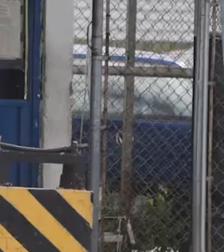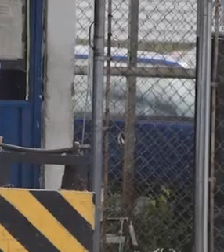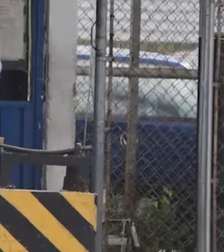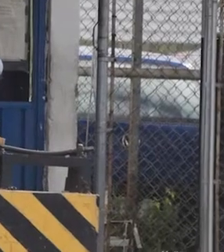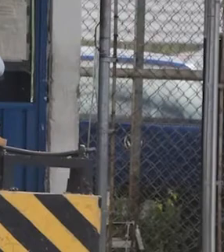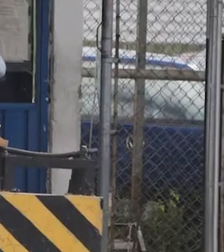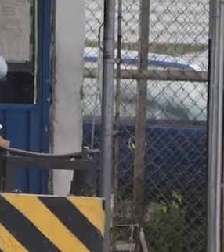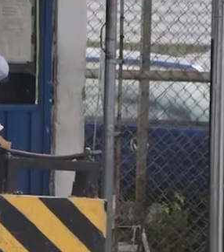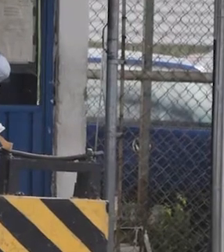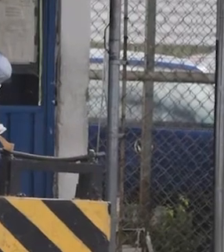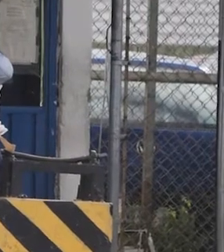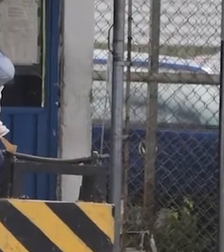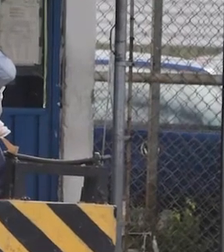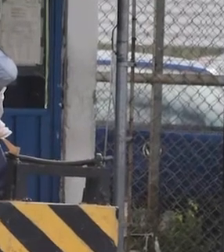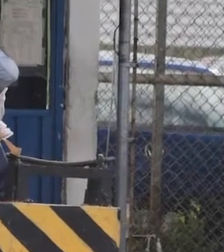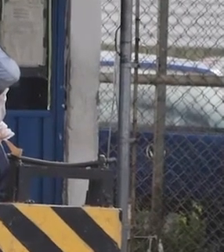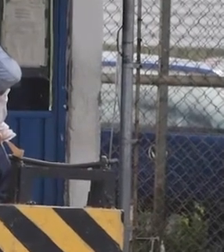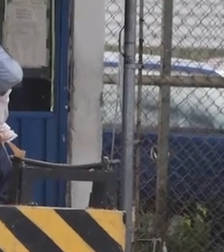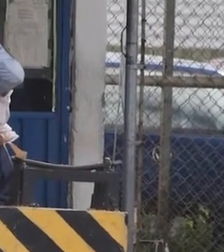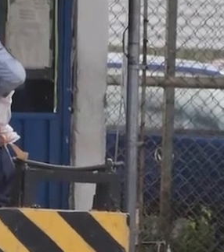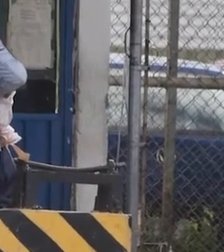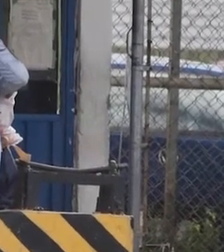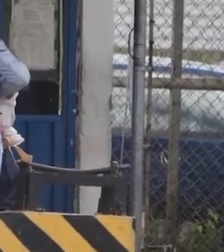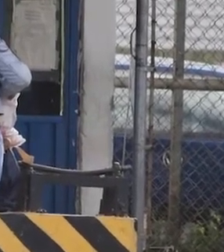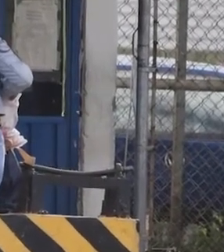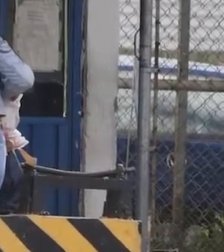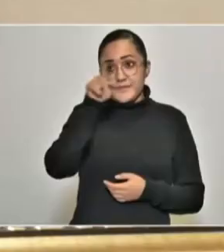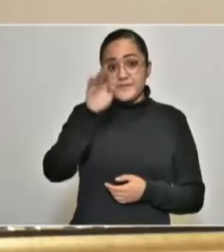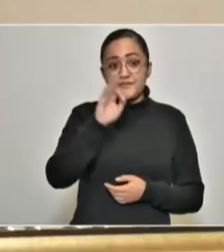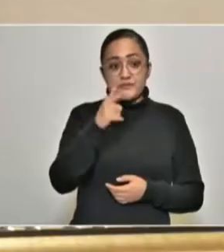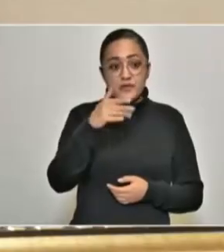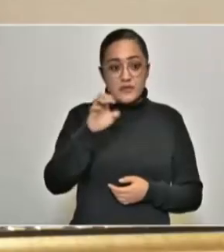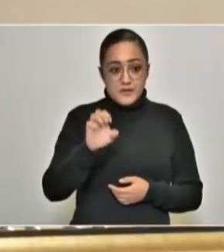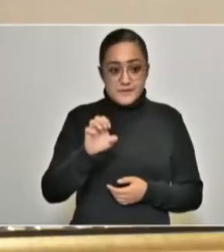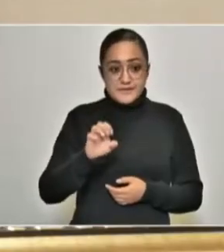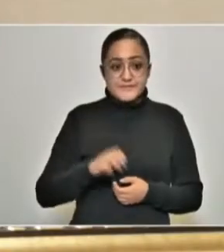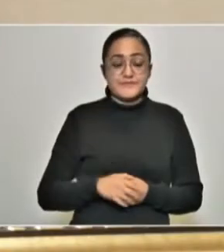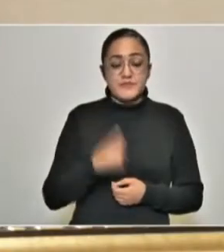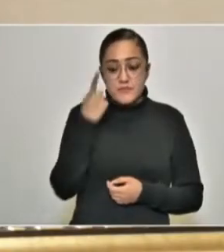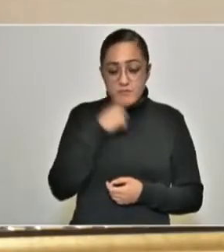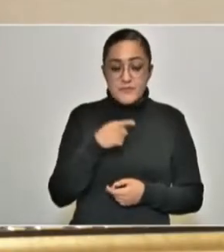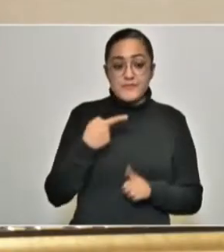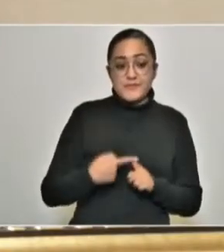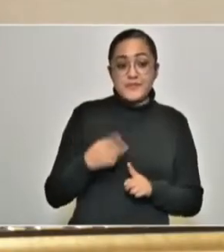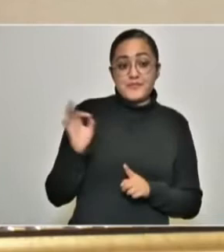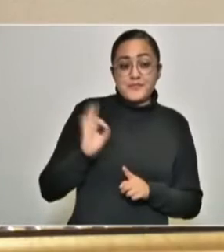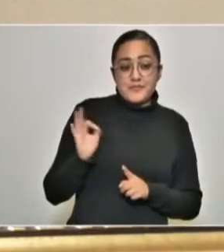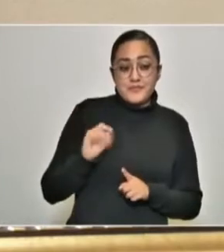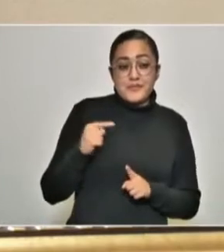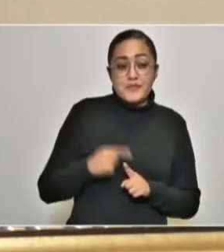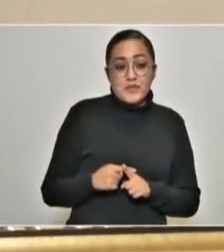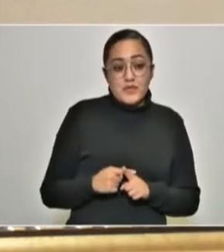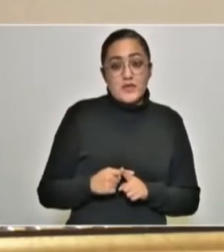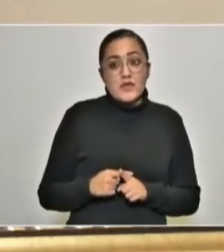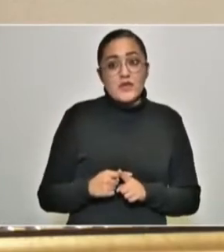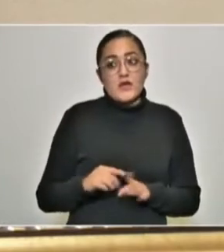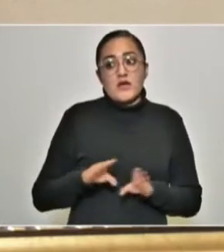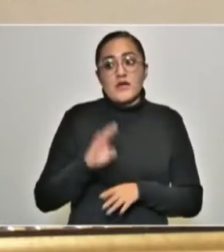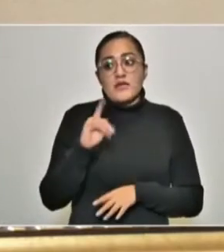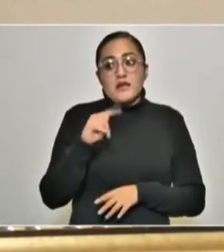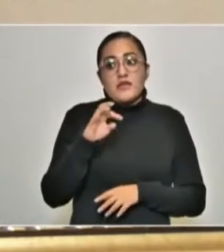sanciones de la secretaría de gobernación sobre los casos de cada reo para que en el caso de delitos del fuero común